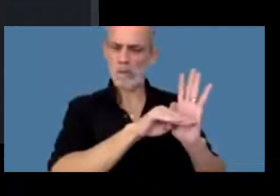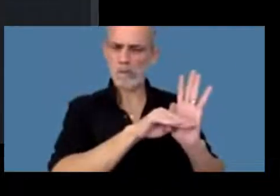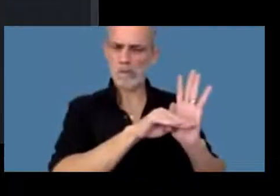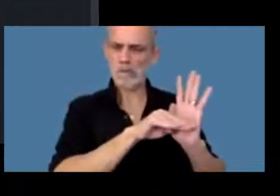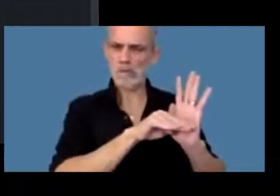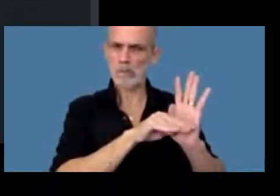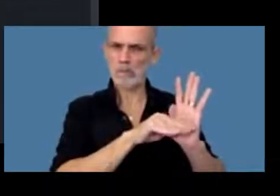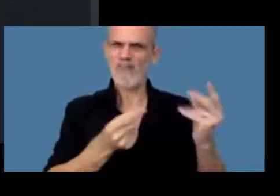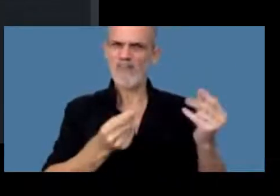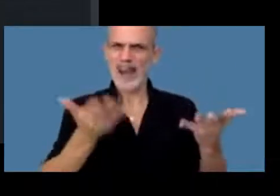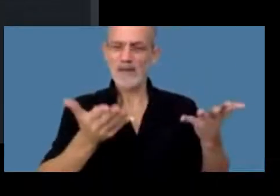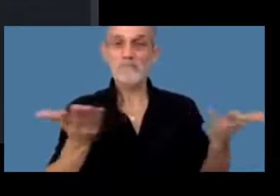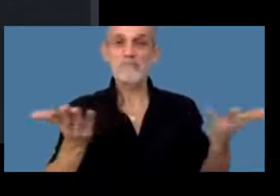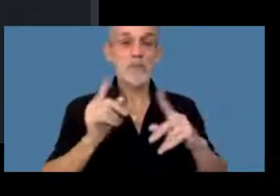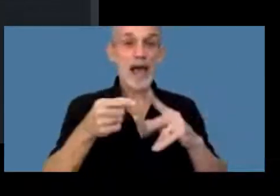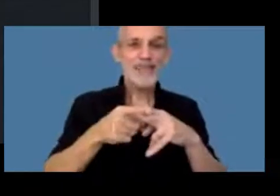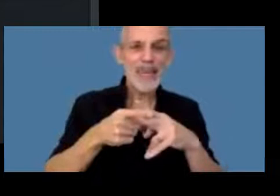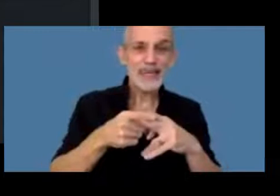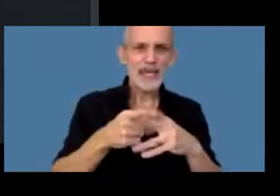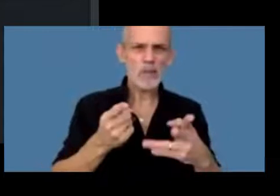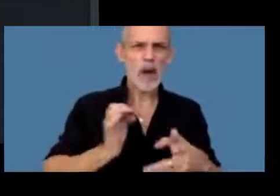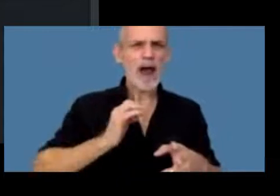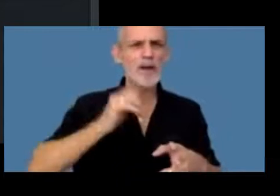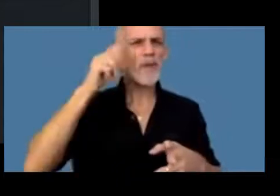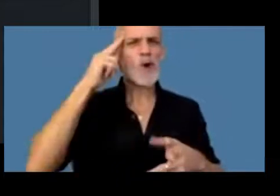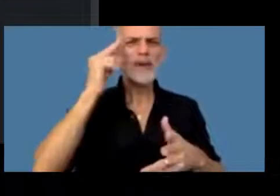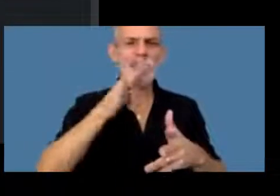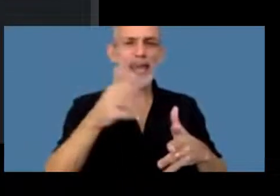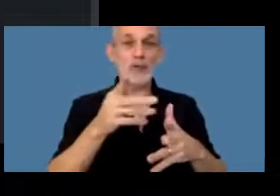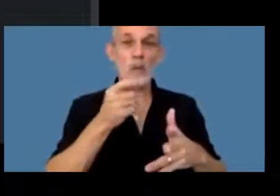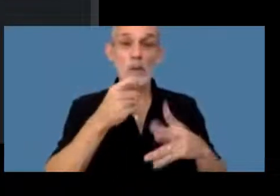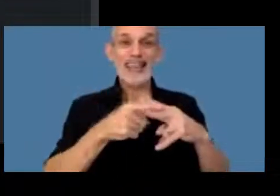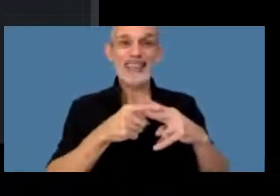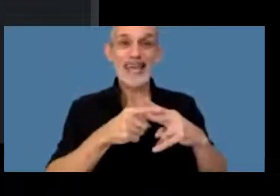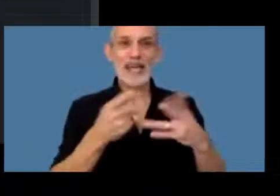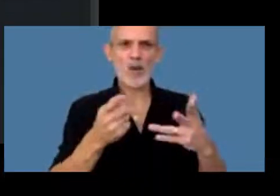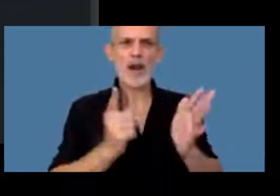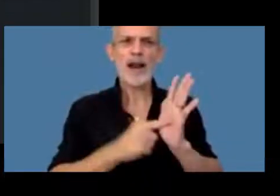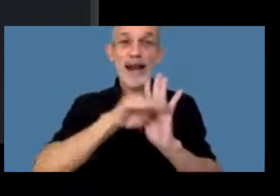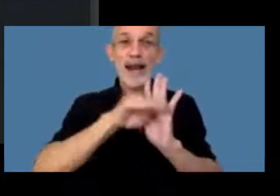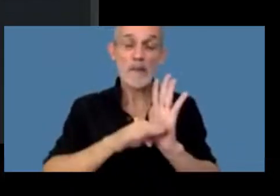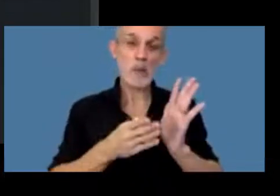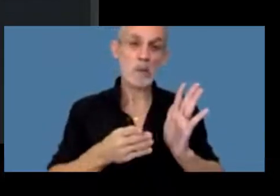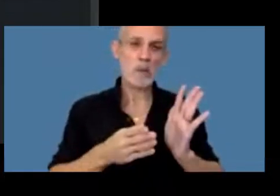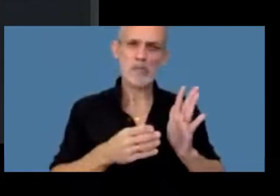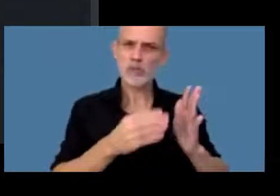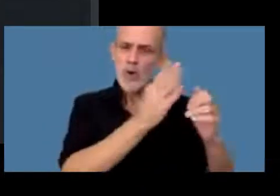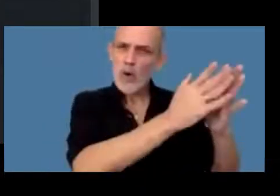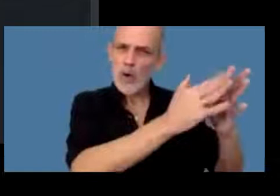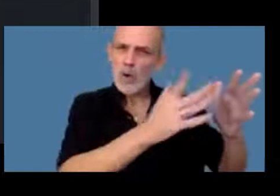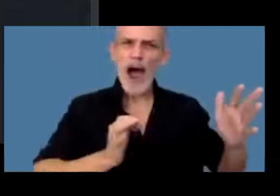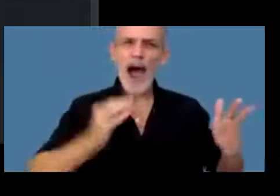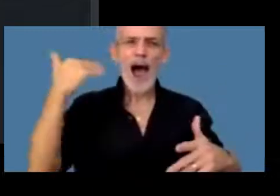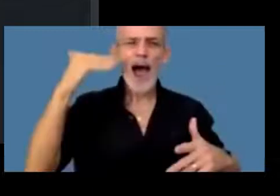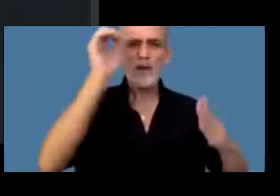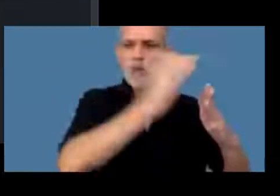Y también de las técnicas, que yo digamos, por ejemplo, las técnicas pueden ser las reglamentaciones. Fíjense que cuando empezó esto de cuarta categoría, y